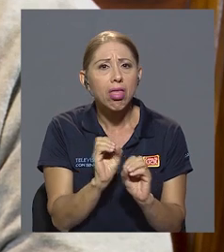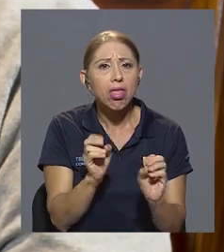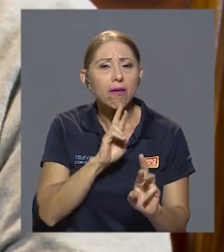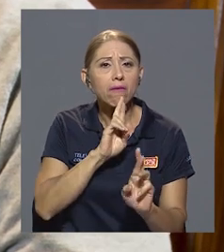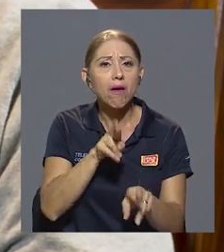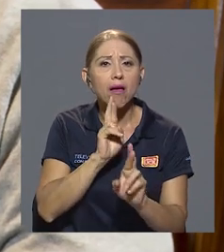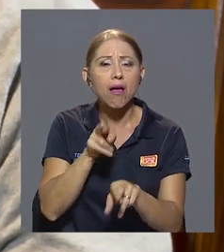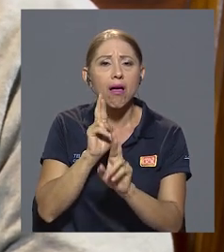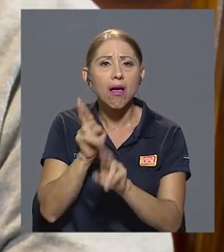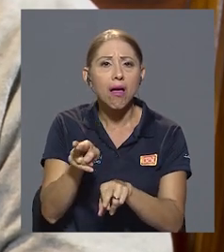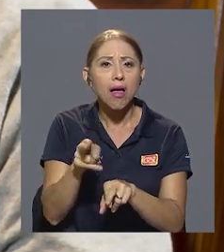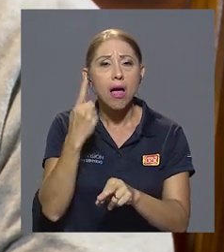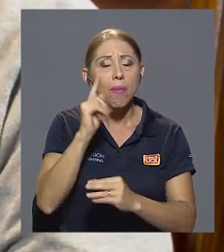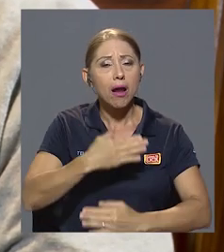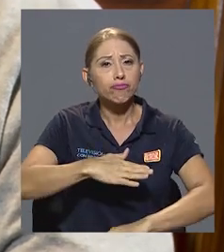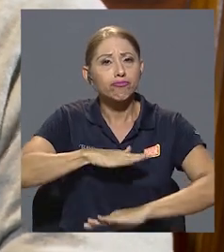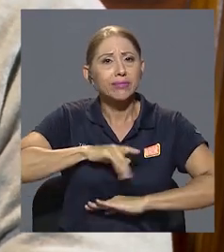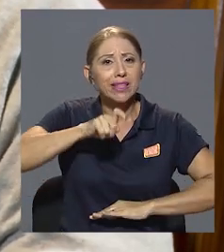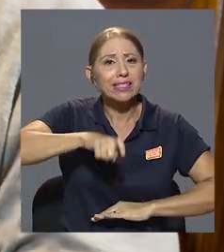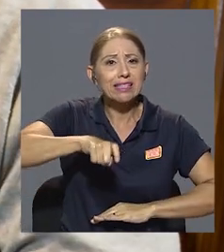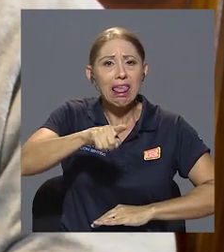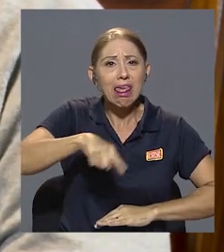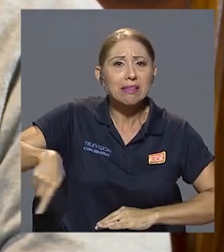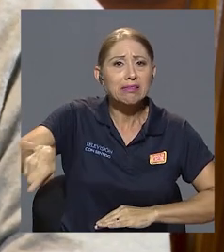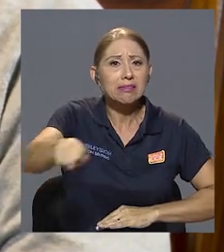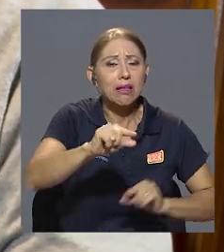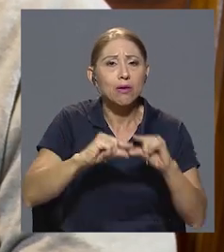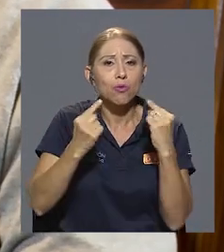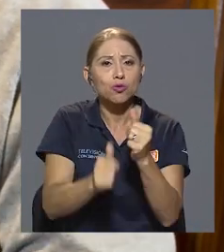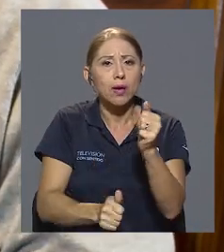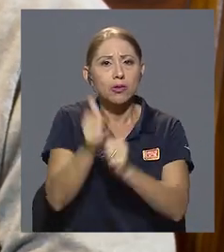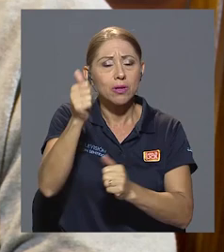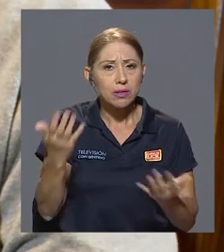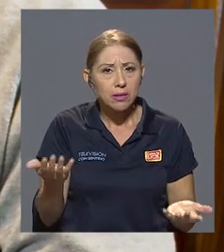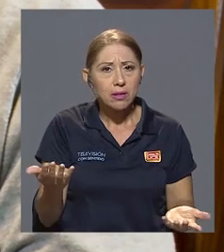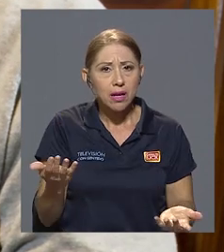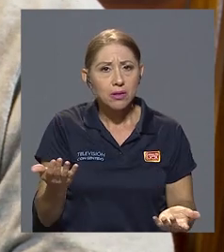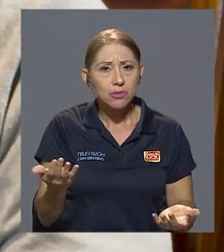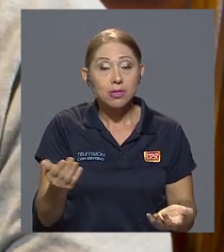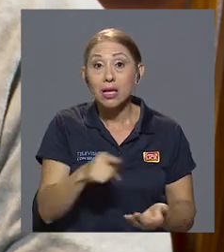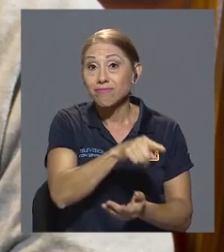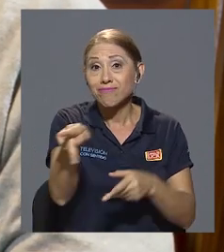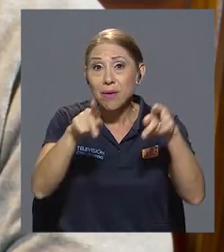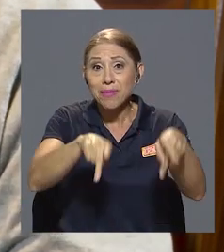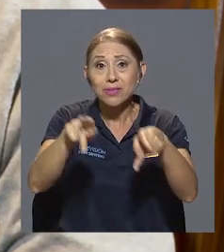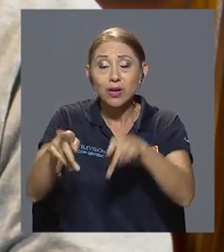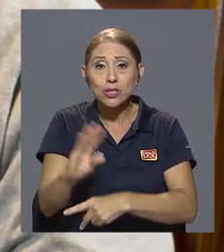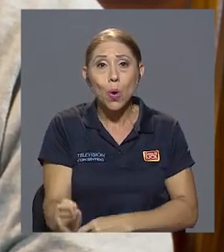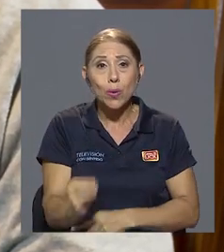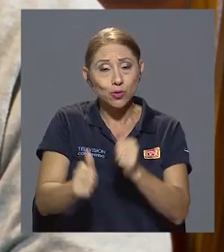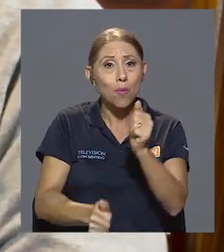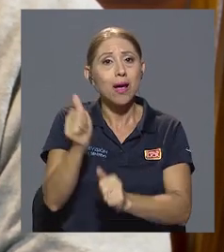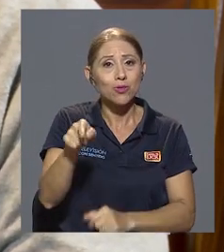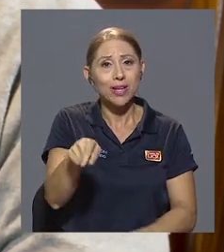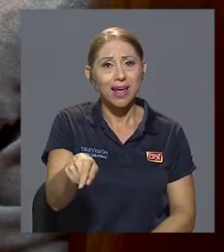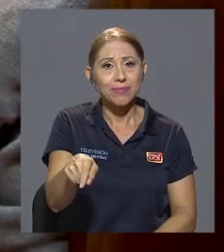respecto a las a las necesidades de los sectores que son mayoritarios y en los cuales las personas jóvenes son mayorías